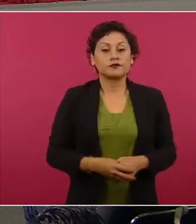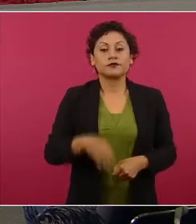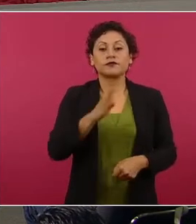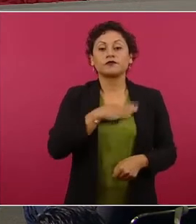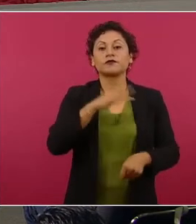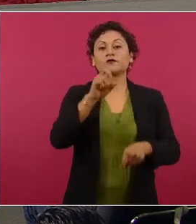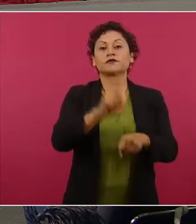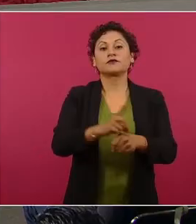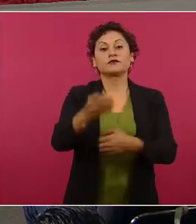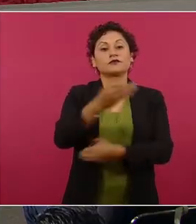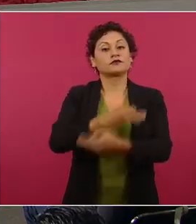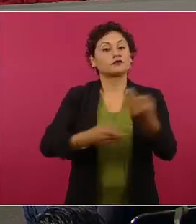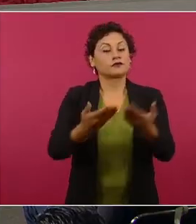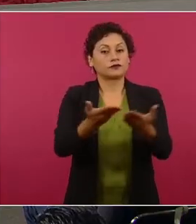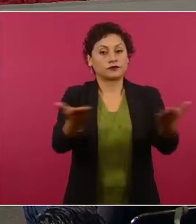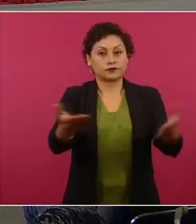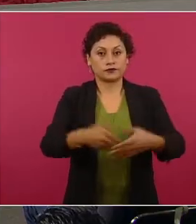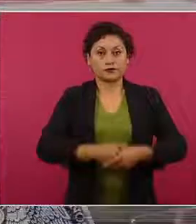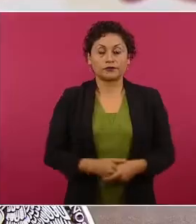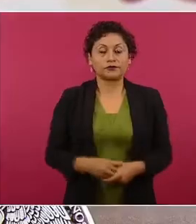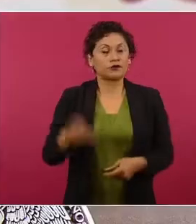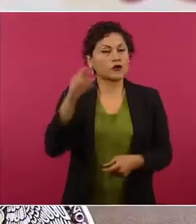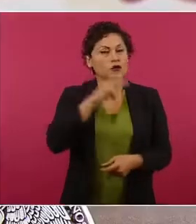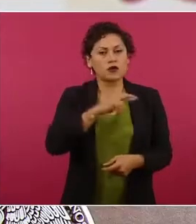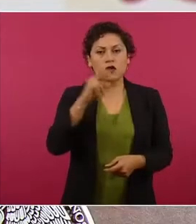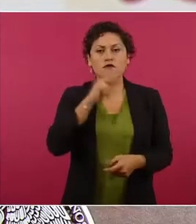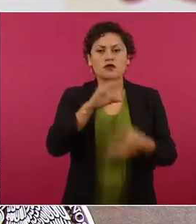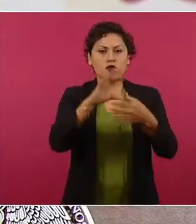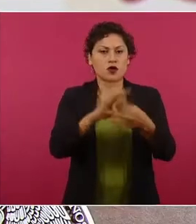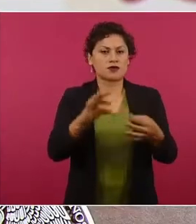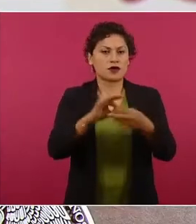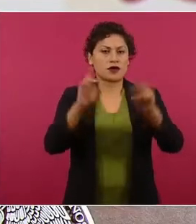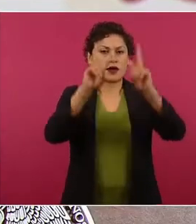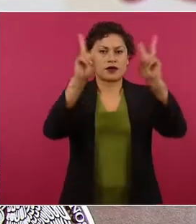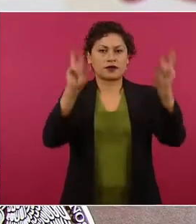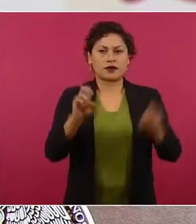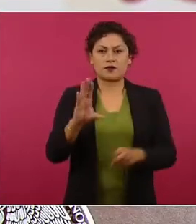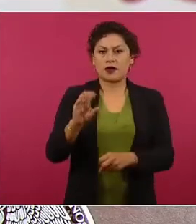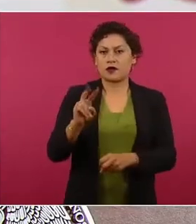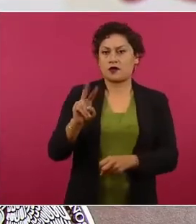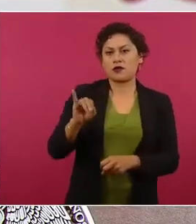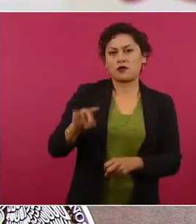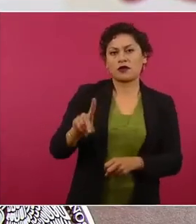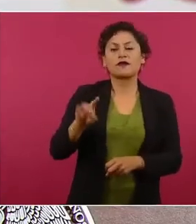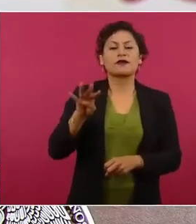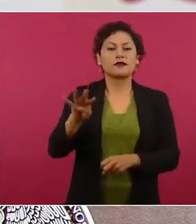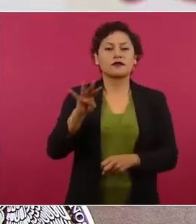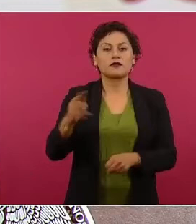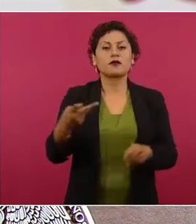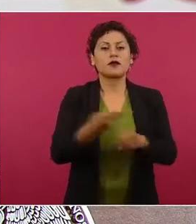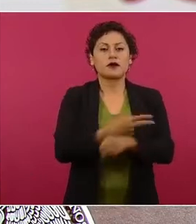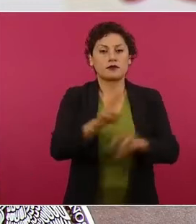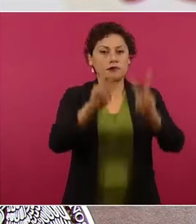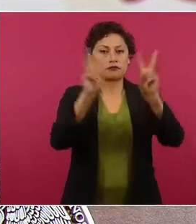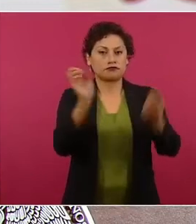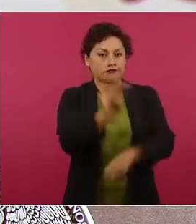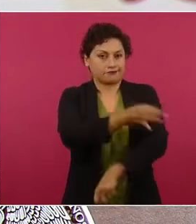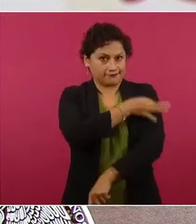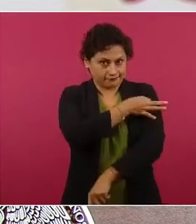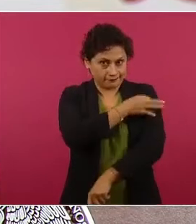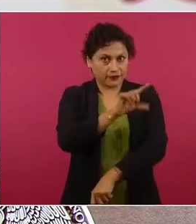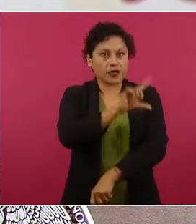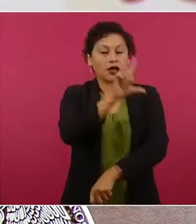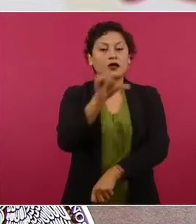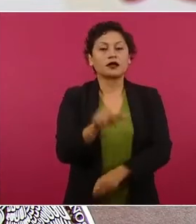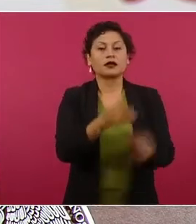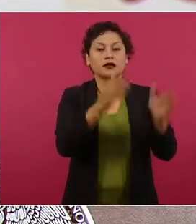tengan todas y todos ustedes. Vamos a hacer un rápido recuento de COVID-19, la situación y el avance de la vacunación y pasamos al